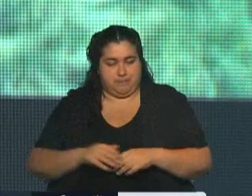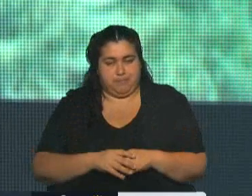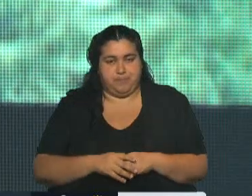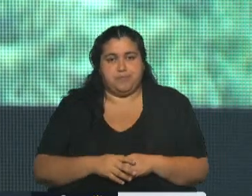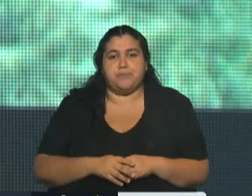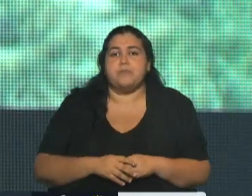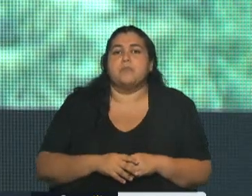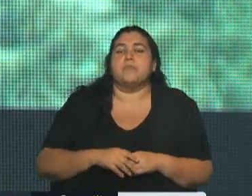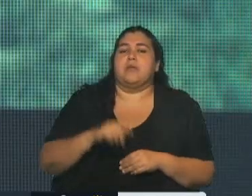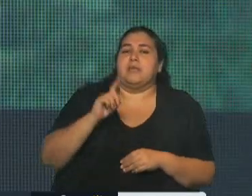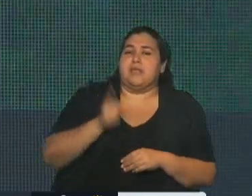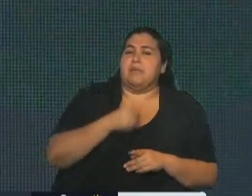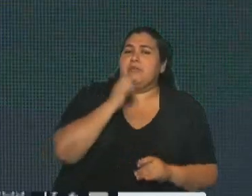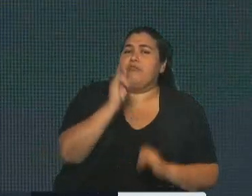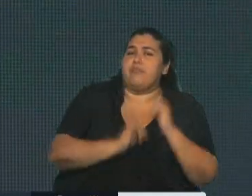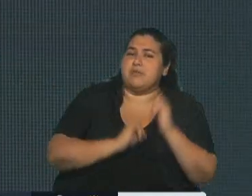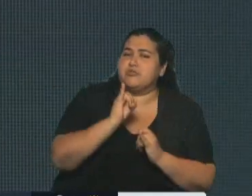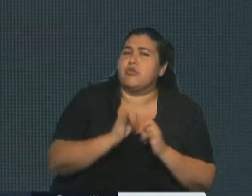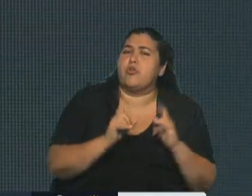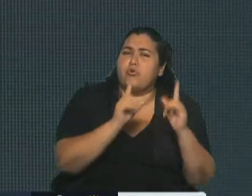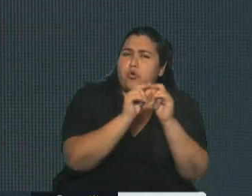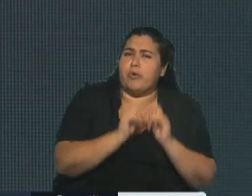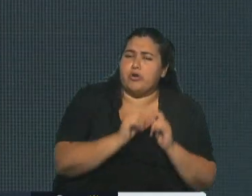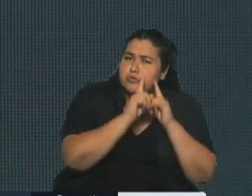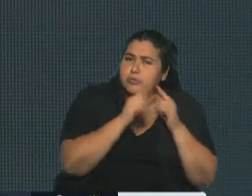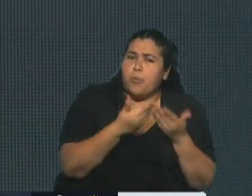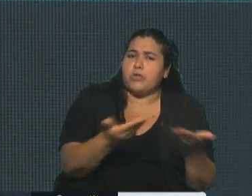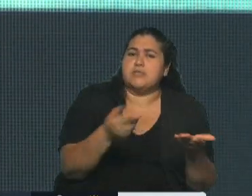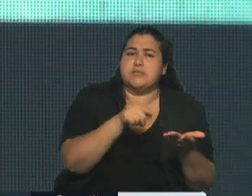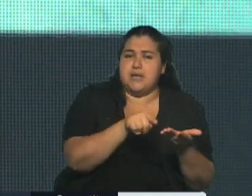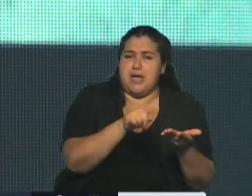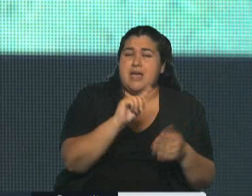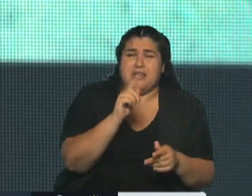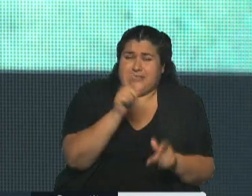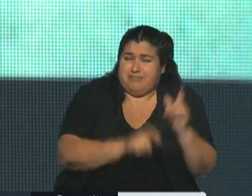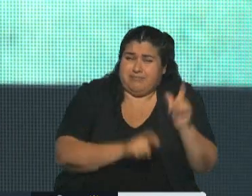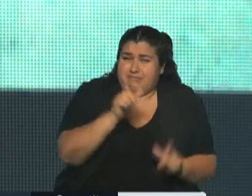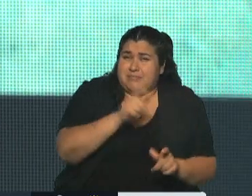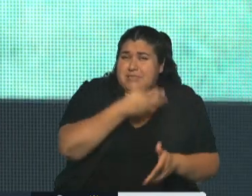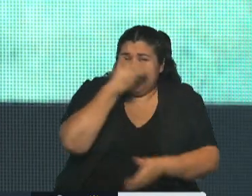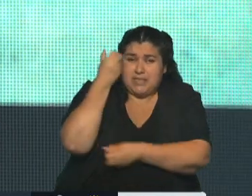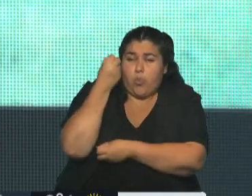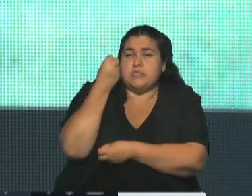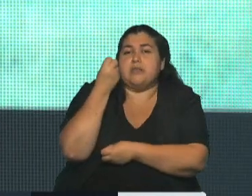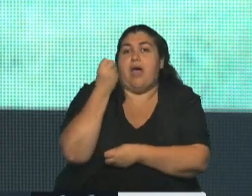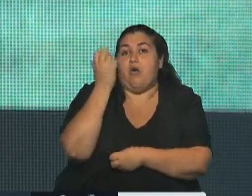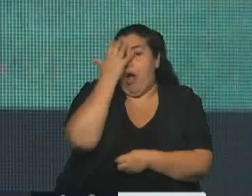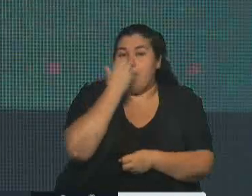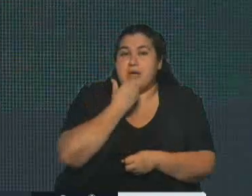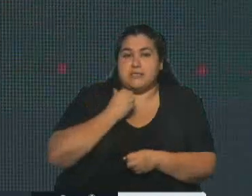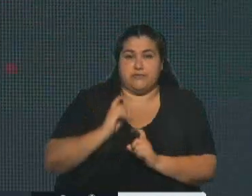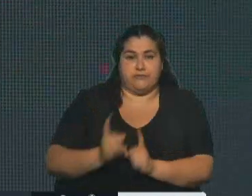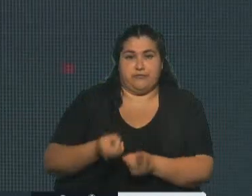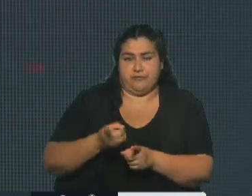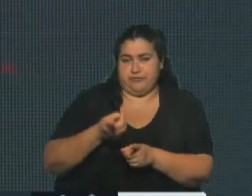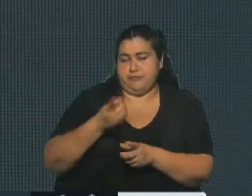por ejemplo, se conocieron algunos números muy tristes. Sigue habiendo cientos de secuestrados por el grupo terrorista Hamas en la